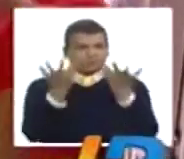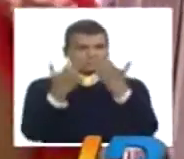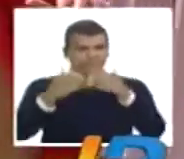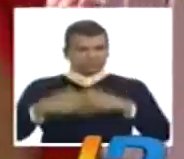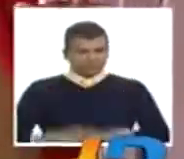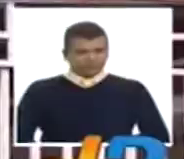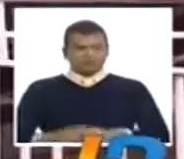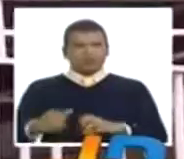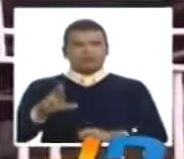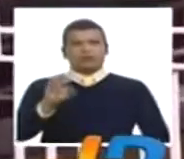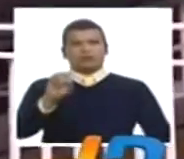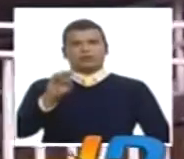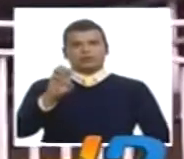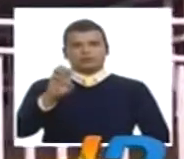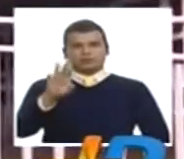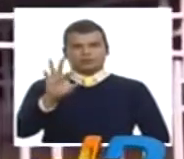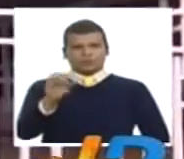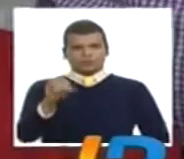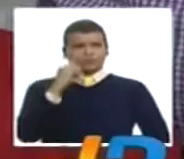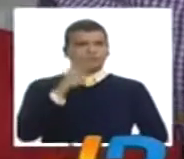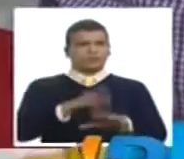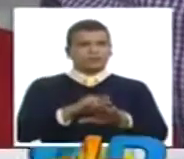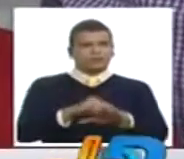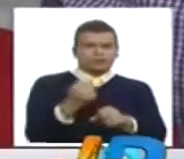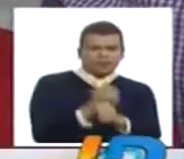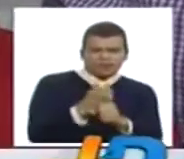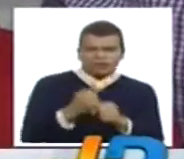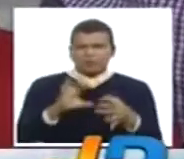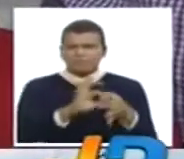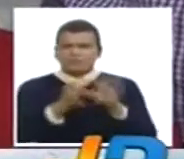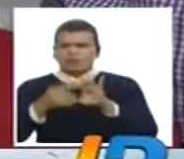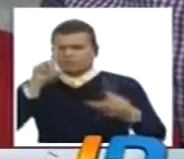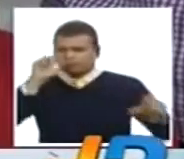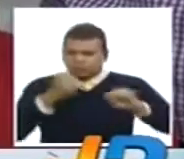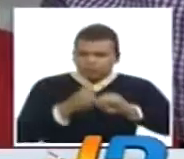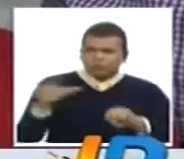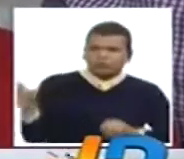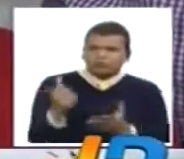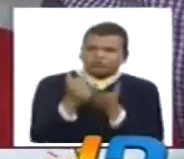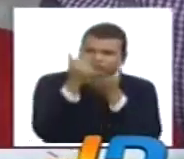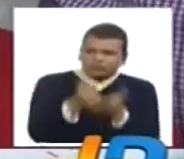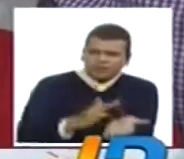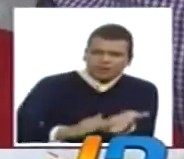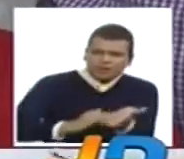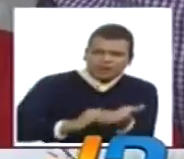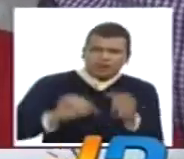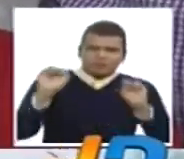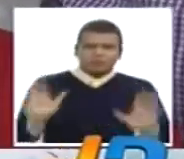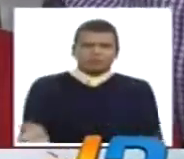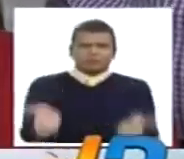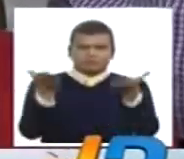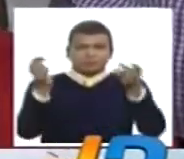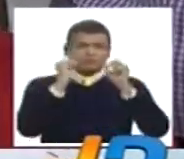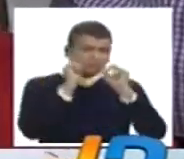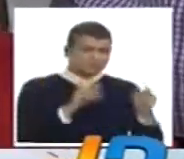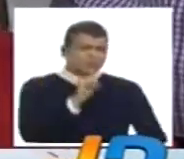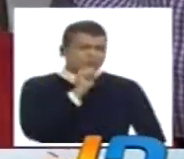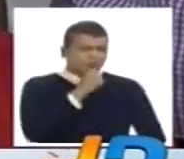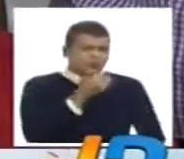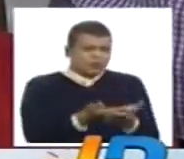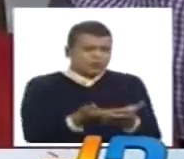para recoger fondos y reconstruir la vivienda. Trabajar por el ser humano, ayudar a la gente que cuando está en tragedia pueda